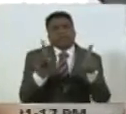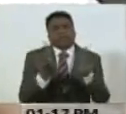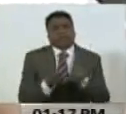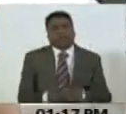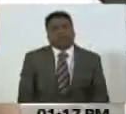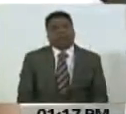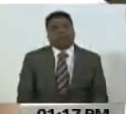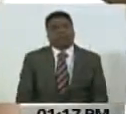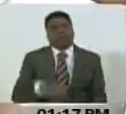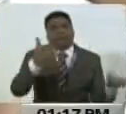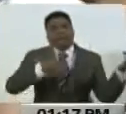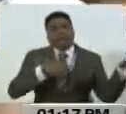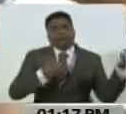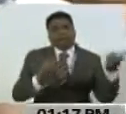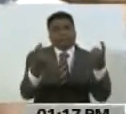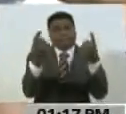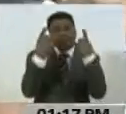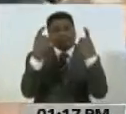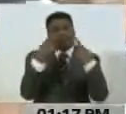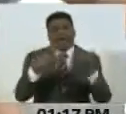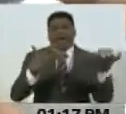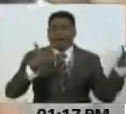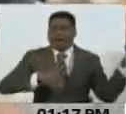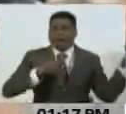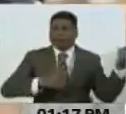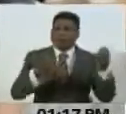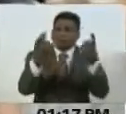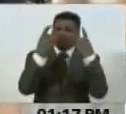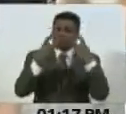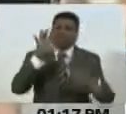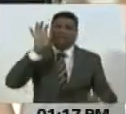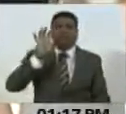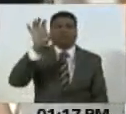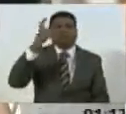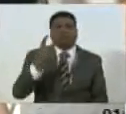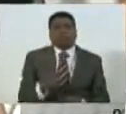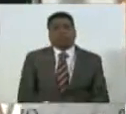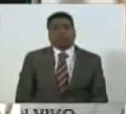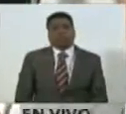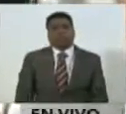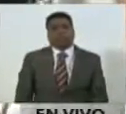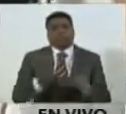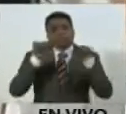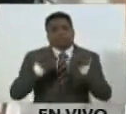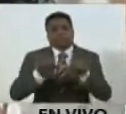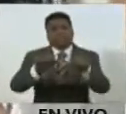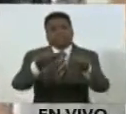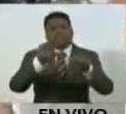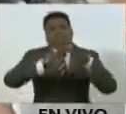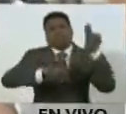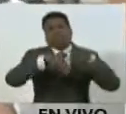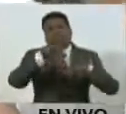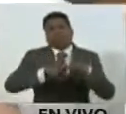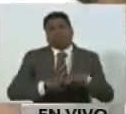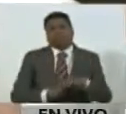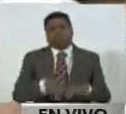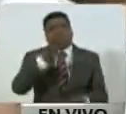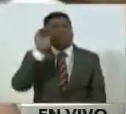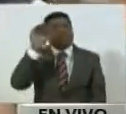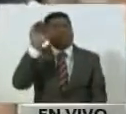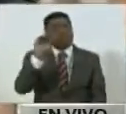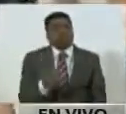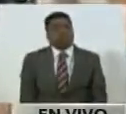Ali nos enseña eso, Ali nos enseña eso, a ser patriota y a seguir construyendo